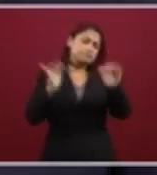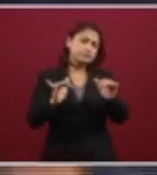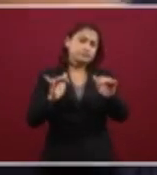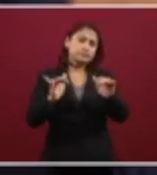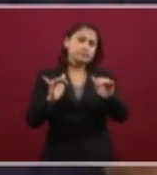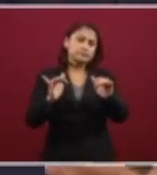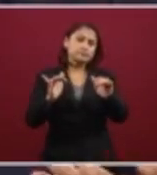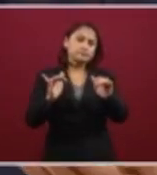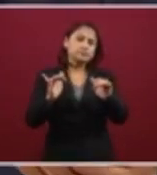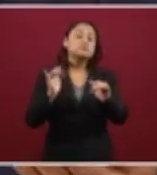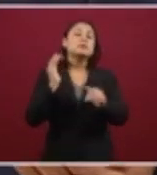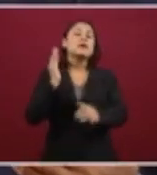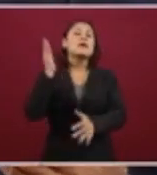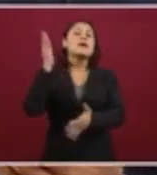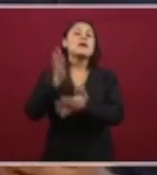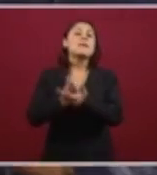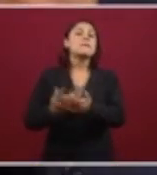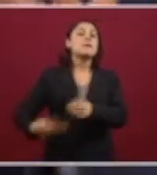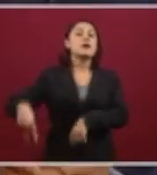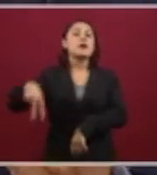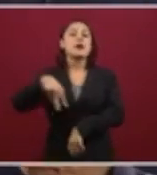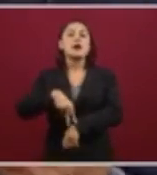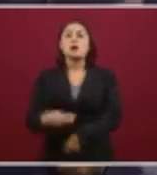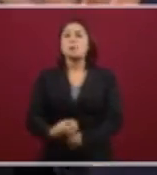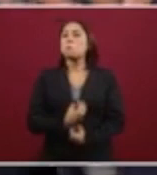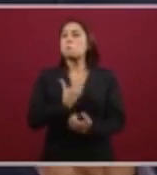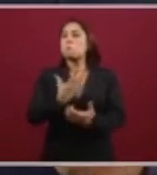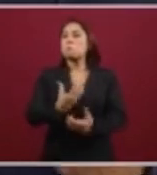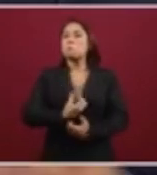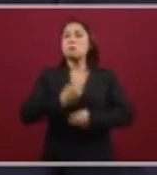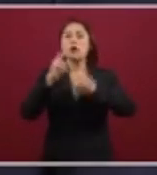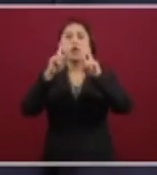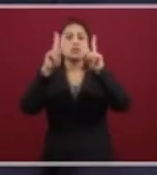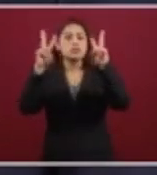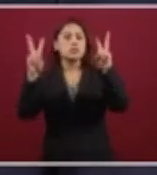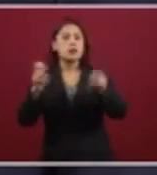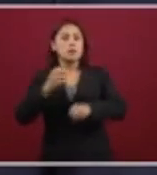a hablar de la justicia y de la democracia.